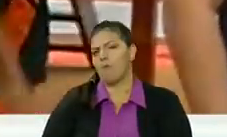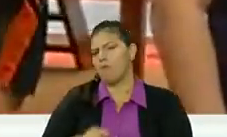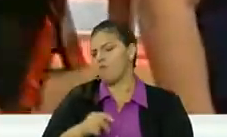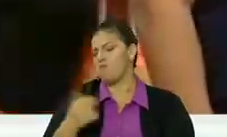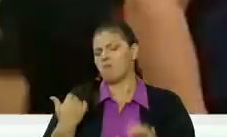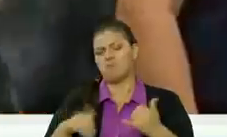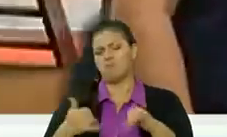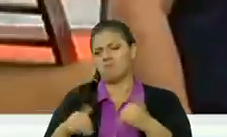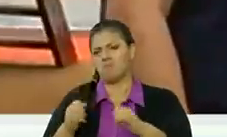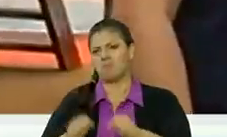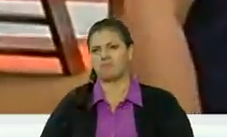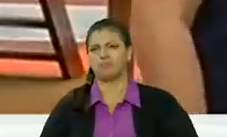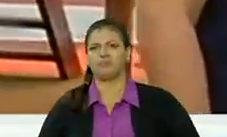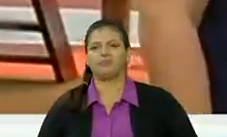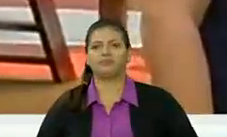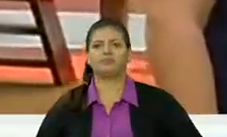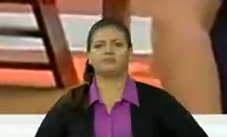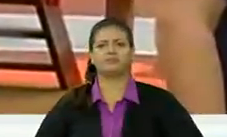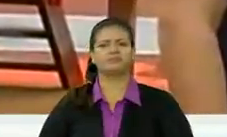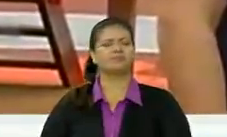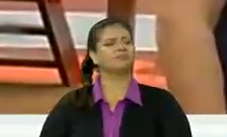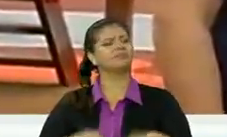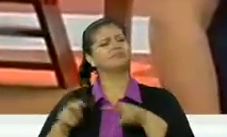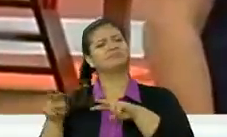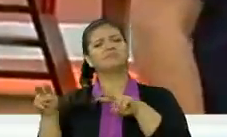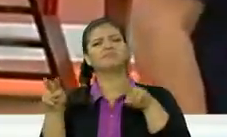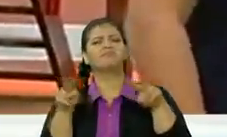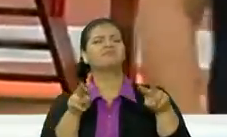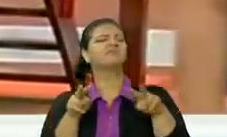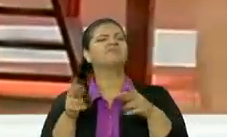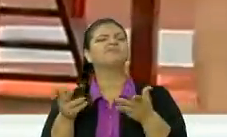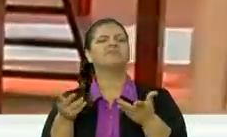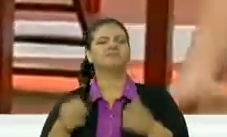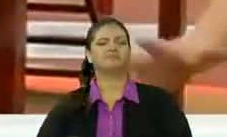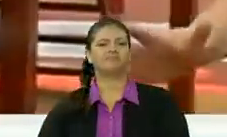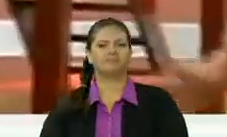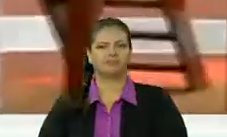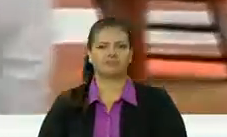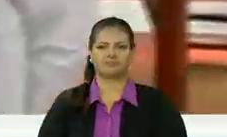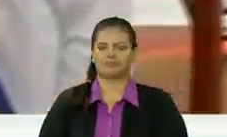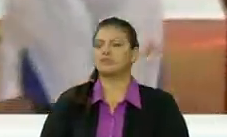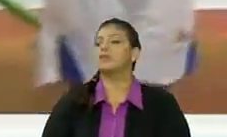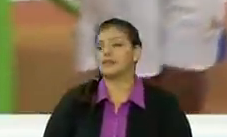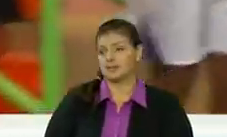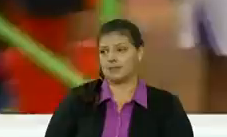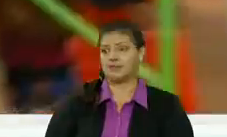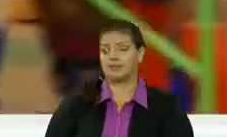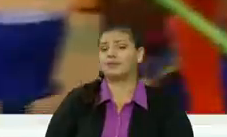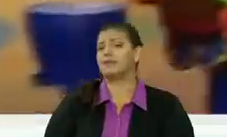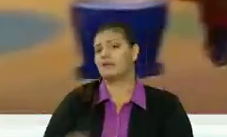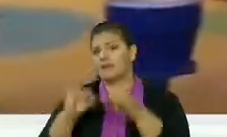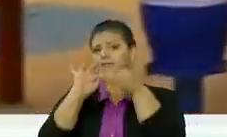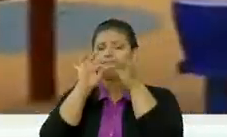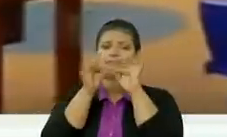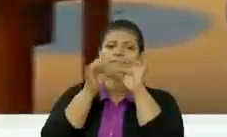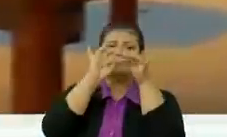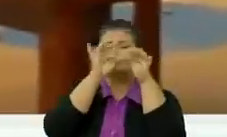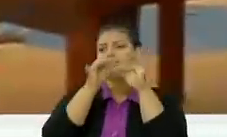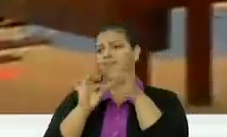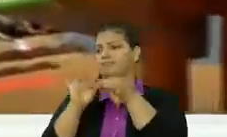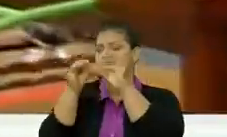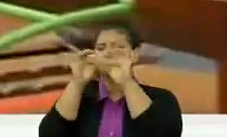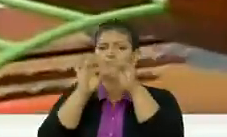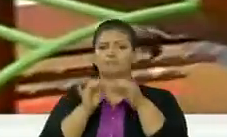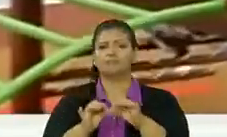de este parque, ¿qué es lo que podemos observar? ¿Cuál es el cambio? Bueno, más que todo el mantenimiento, ¿no? Como le habíamos indicado, nos habían